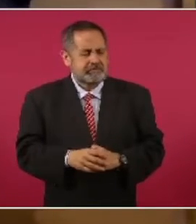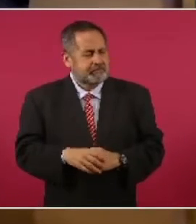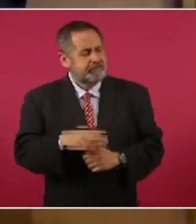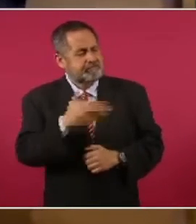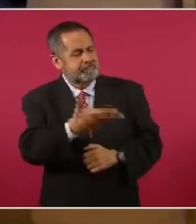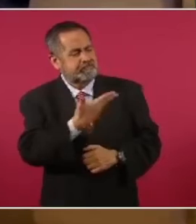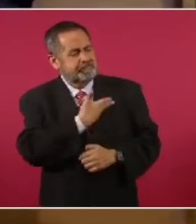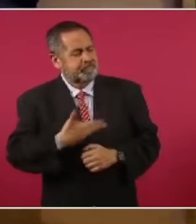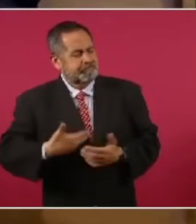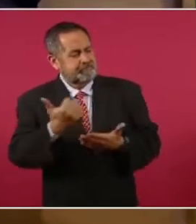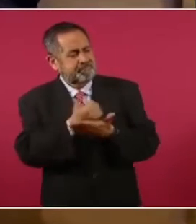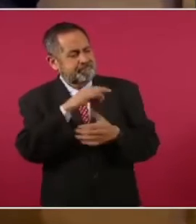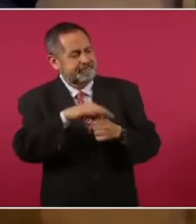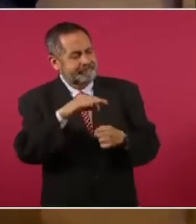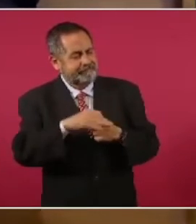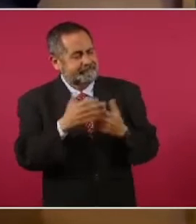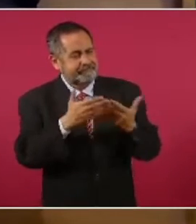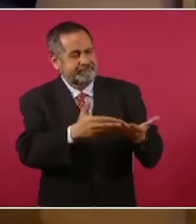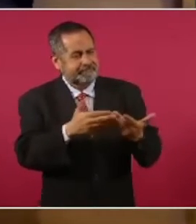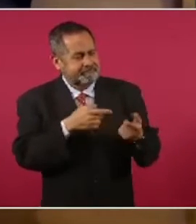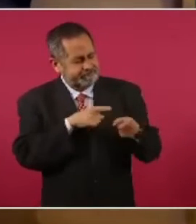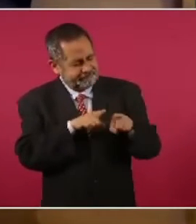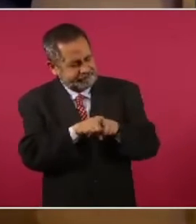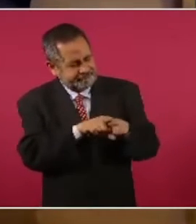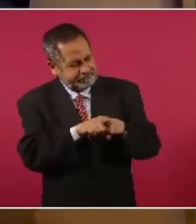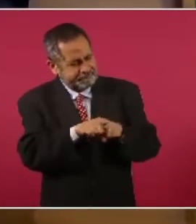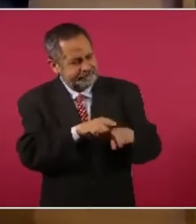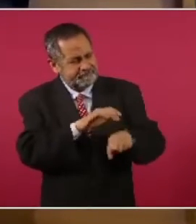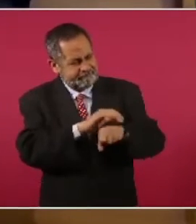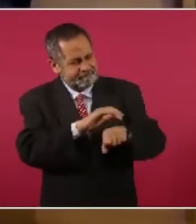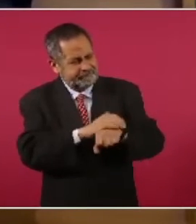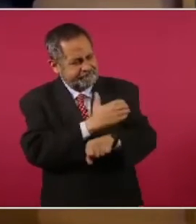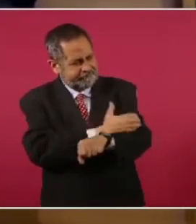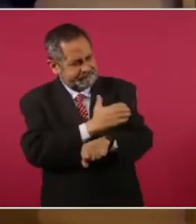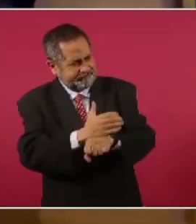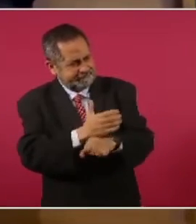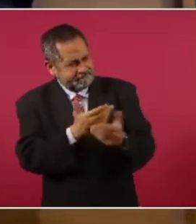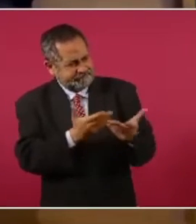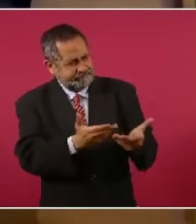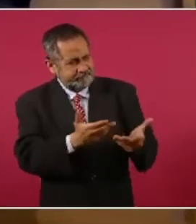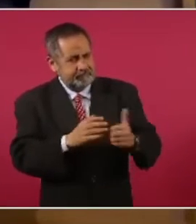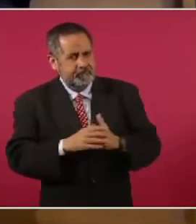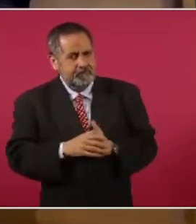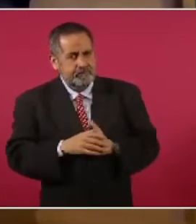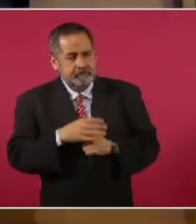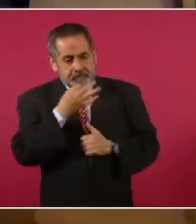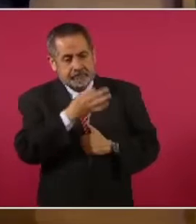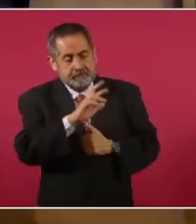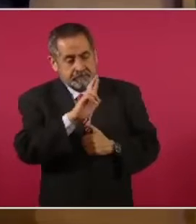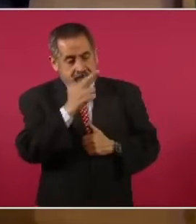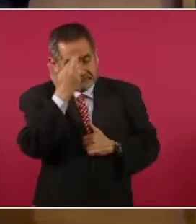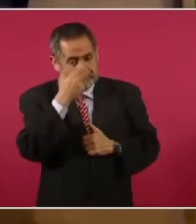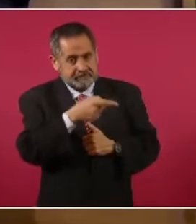presidente electo, hermano, amigo, compañero, te recuerdo